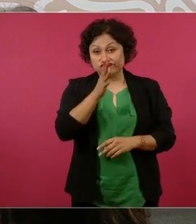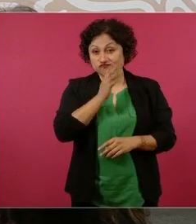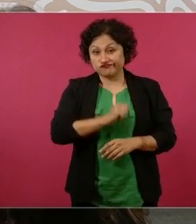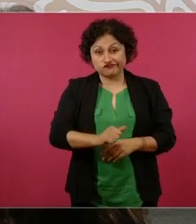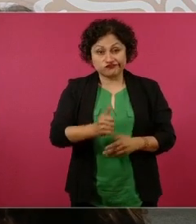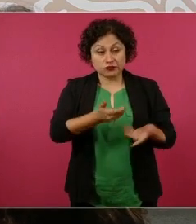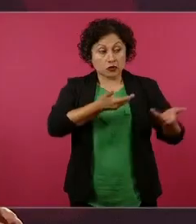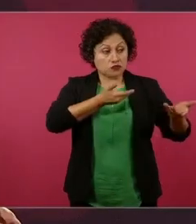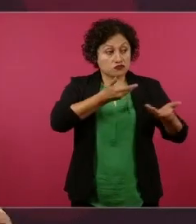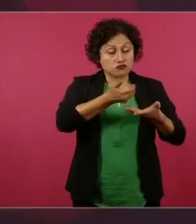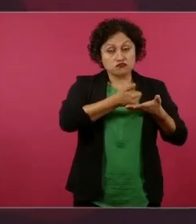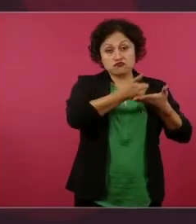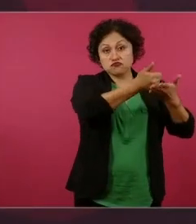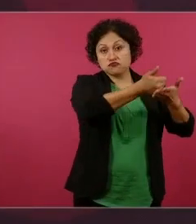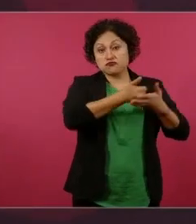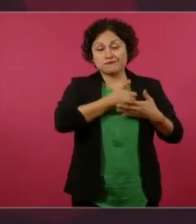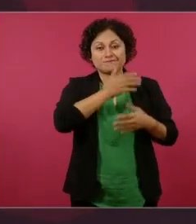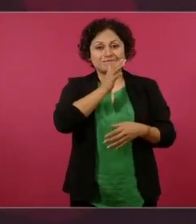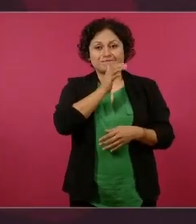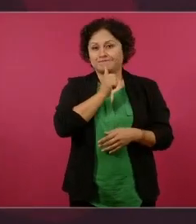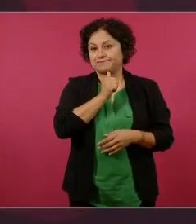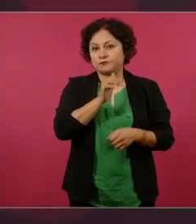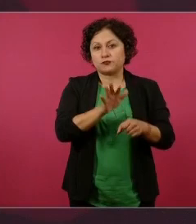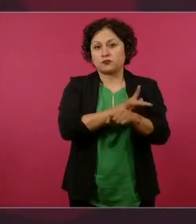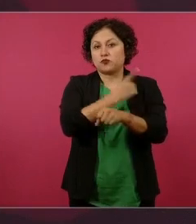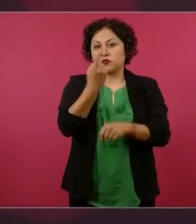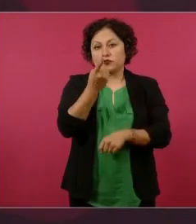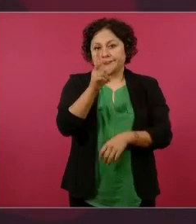porque pues nosotros ayudamos